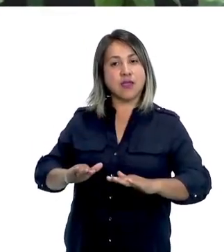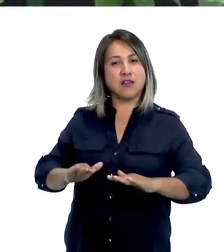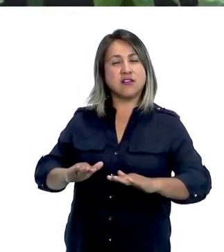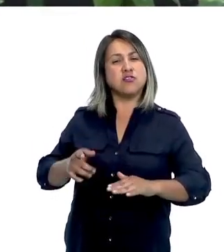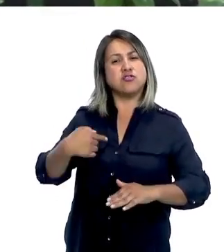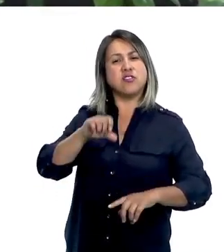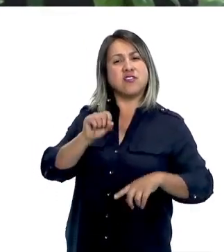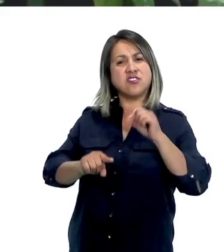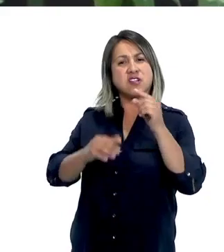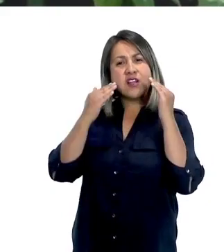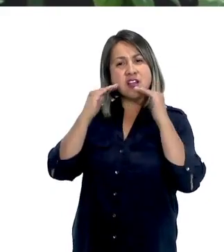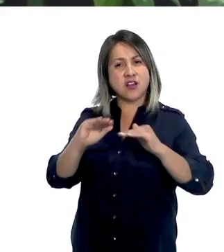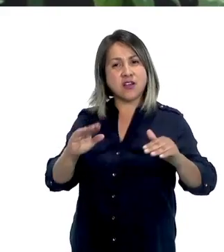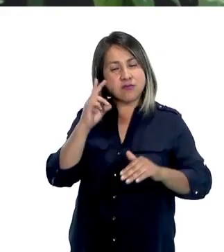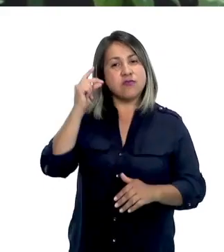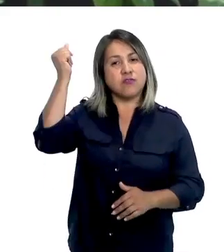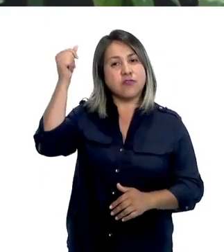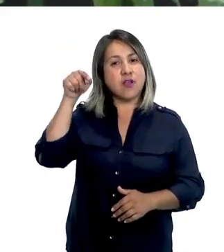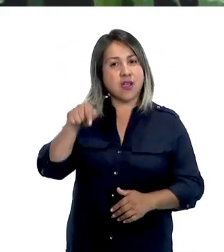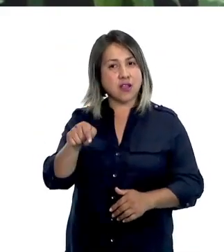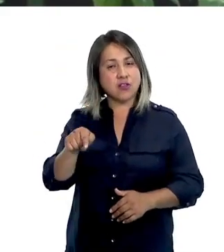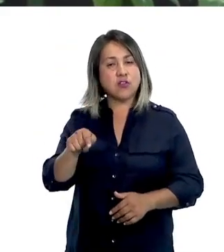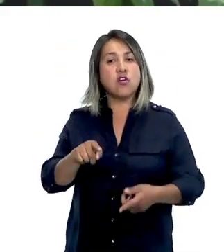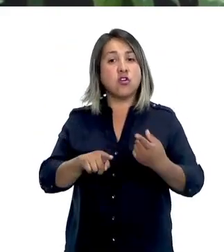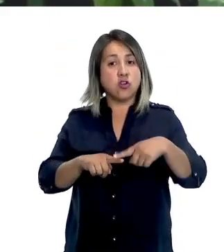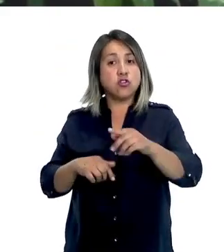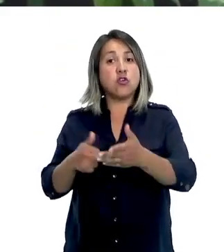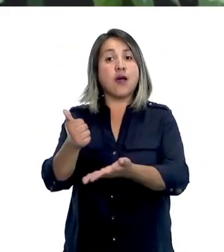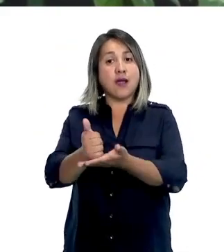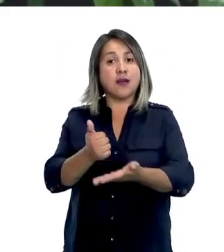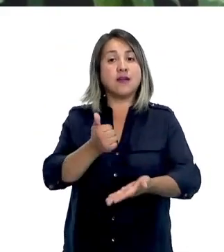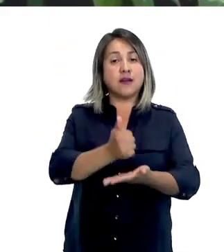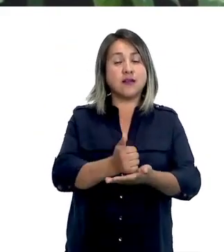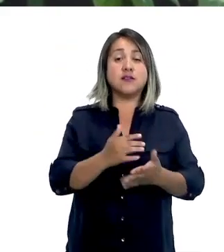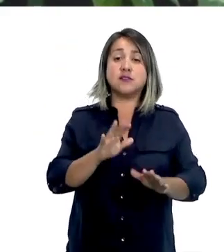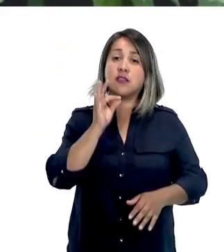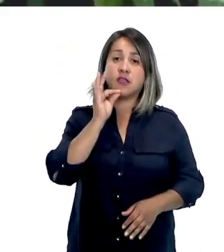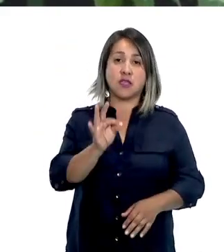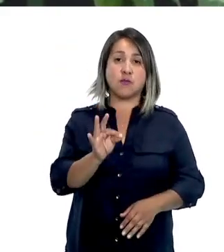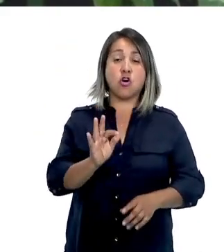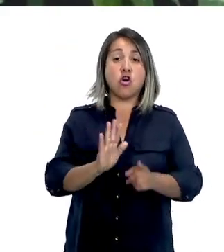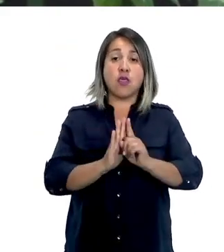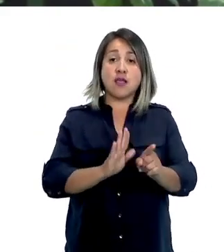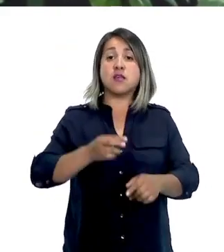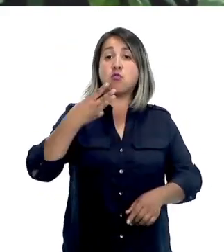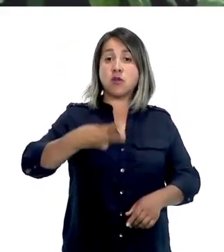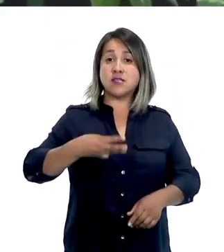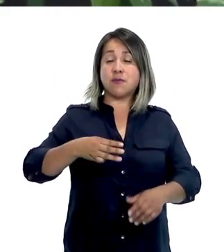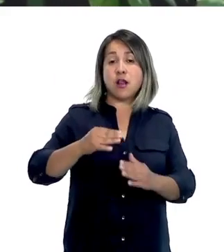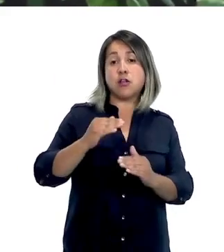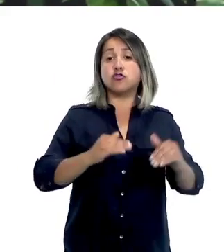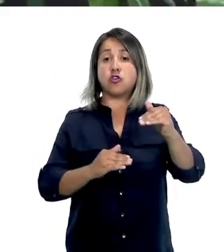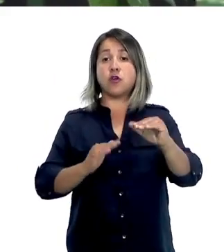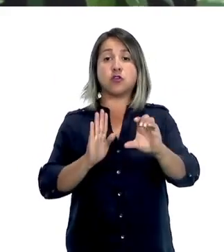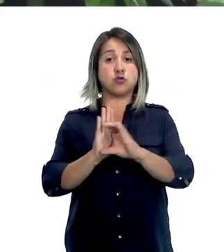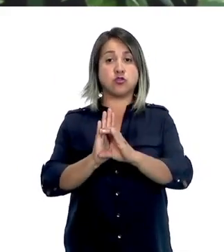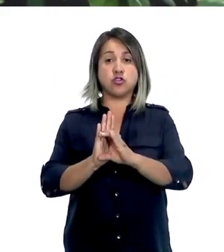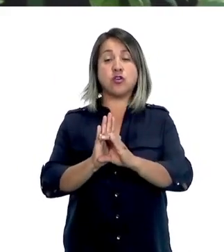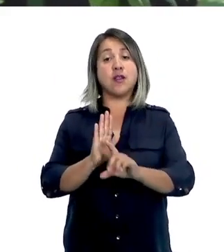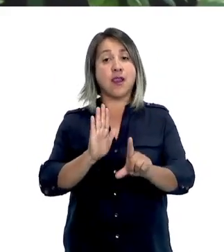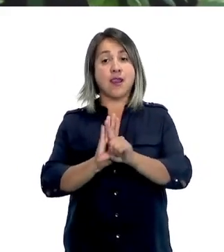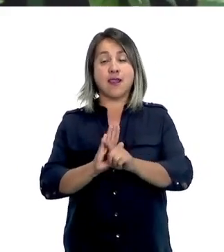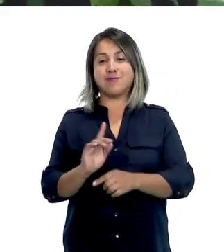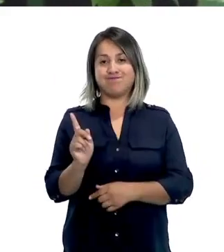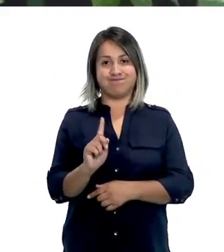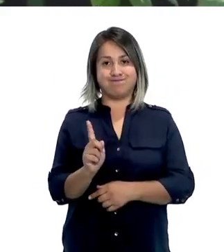como Defensoría de la Niñez, manifestamos lo que en su momento, a propósito de iniciativas de esta naturaleza de otros alcaldes, dijimos: ninguna ordenanza municipal